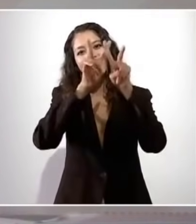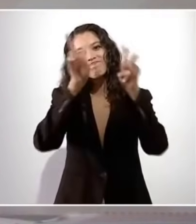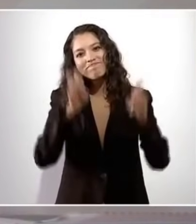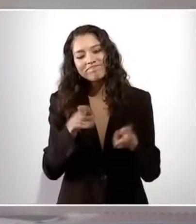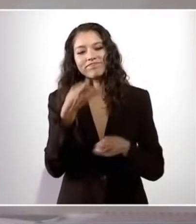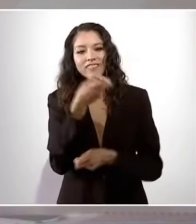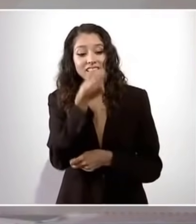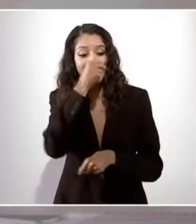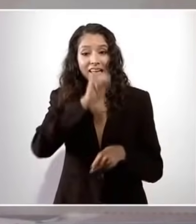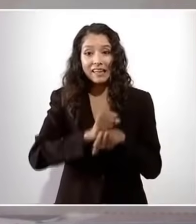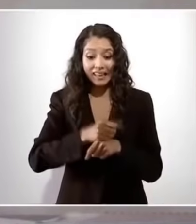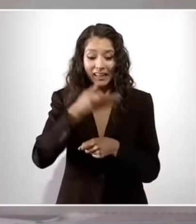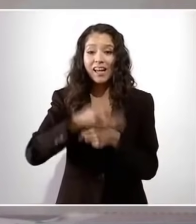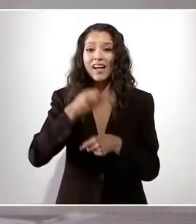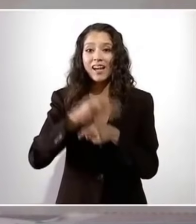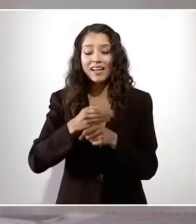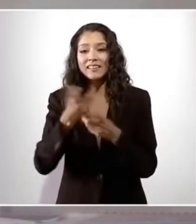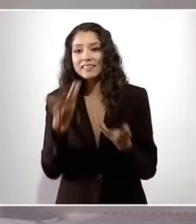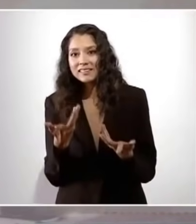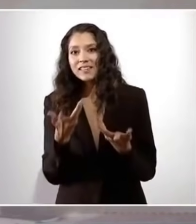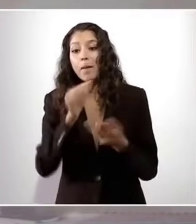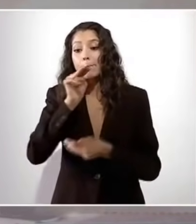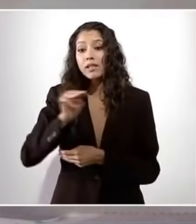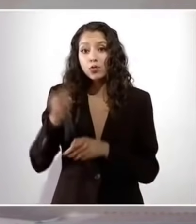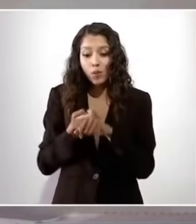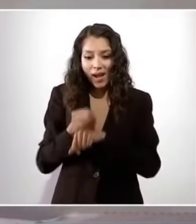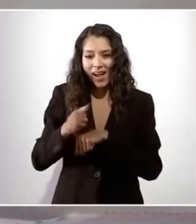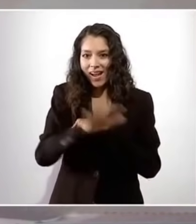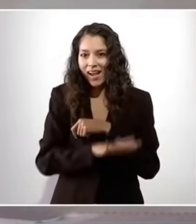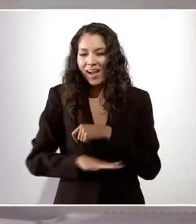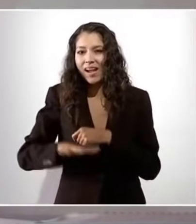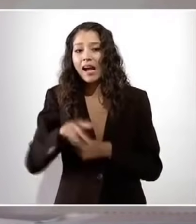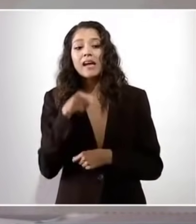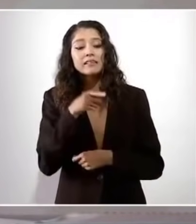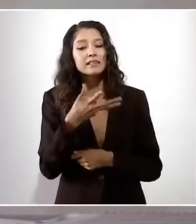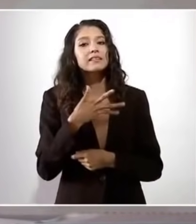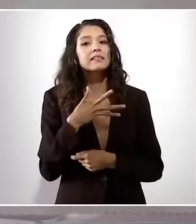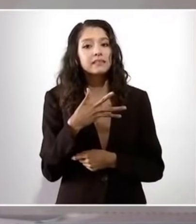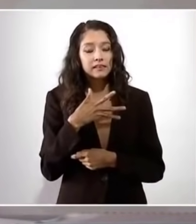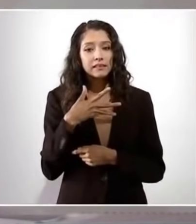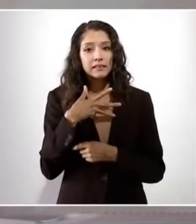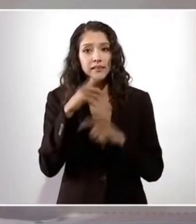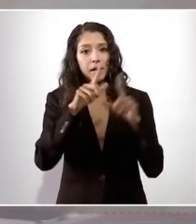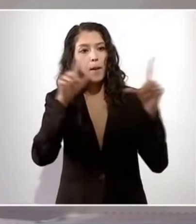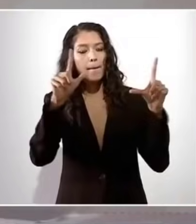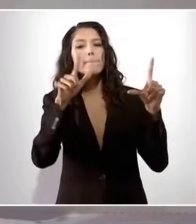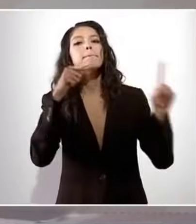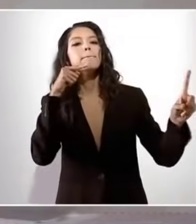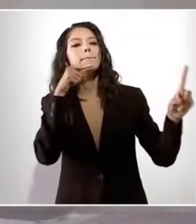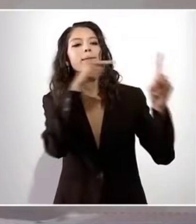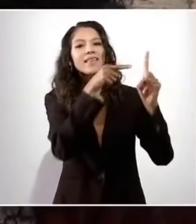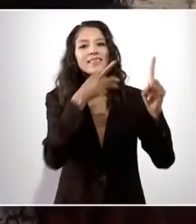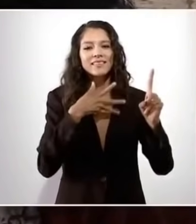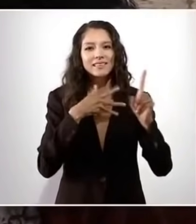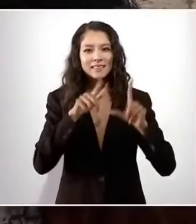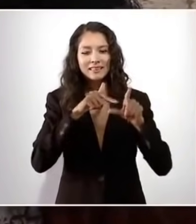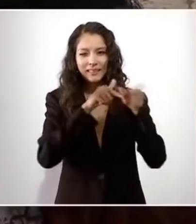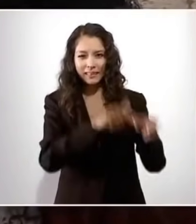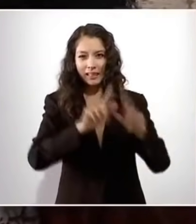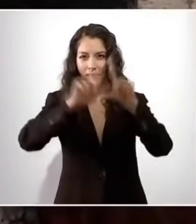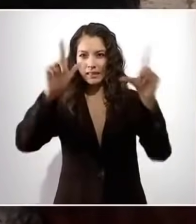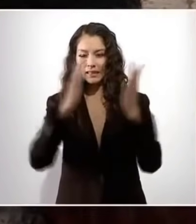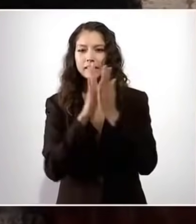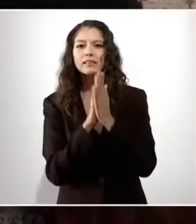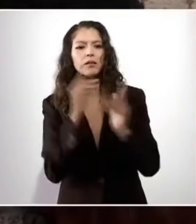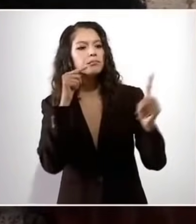como secretaría, en donde en lo que se refiere a Michoacán, ahí tenemos, les vamos a dejar las metas que tenemos, la siguiente, por favor,